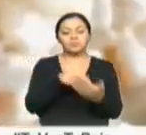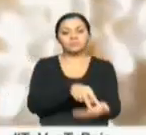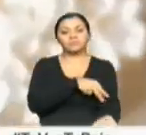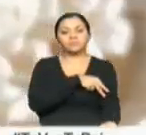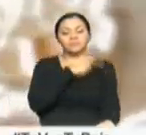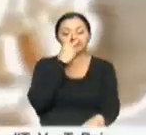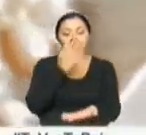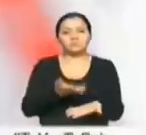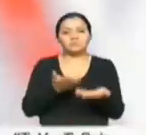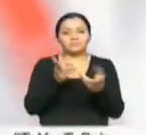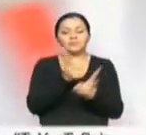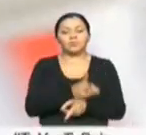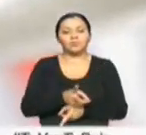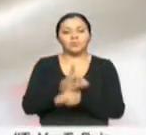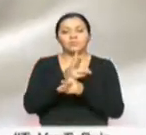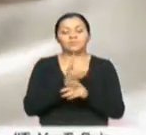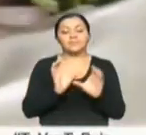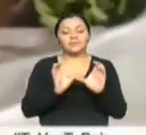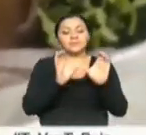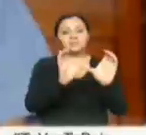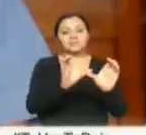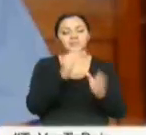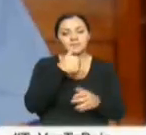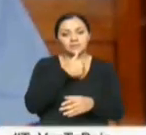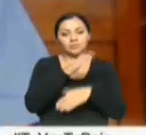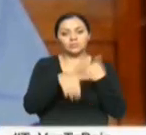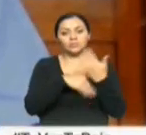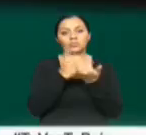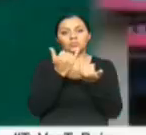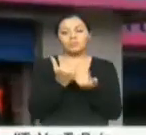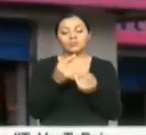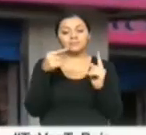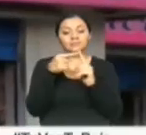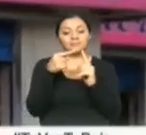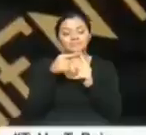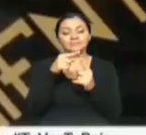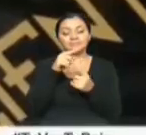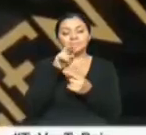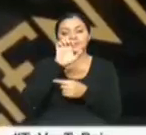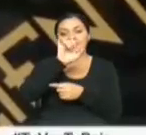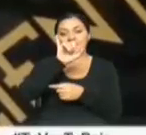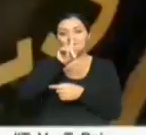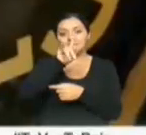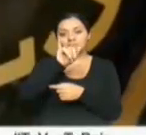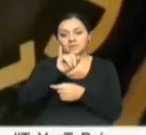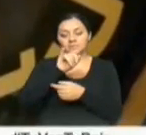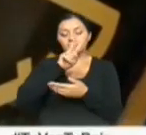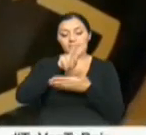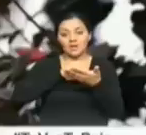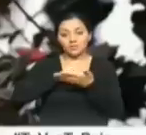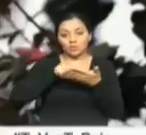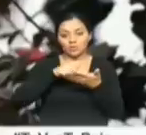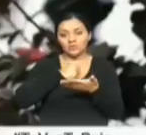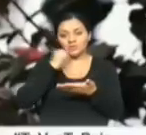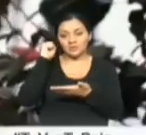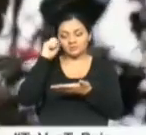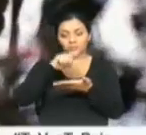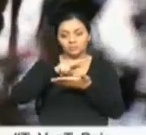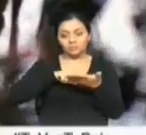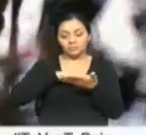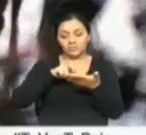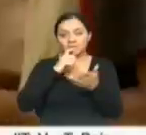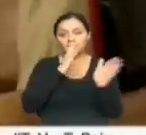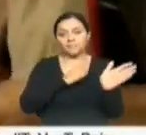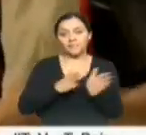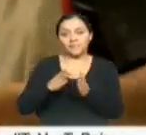tradicionales garantizadas, certificación otorgada por el Instituto Ecuatoriano de Propiedad Intelectual, YEPI, a determinadas